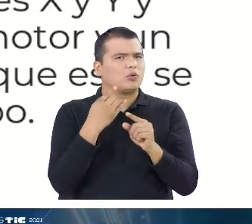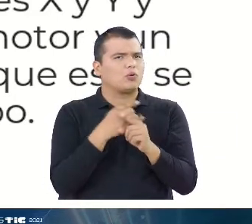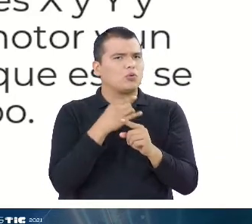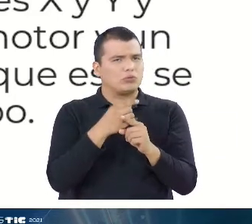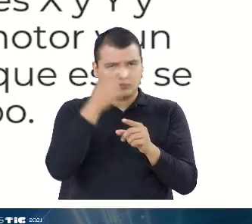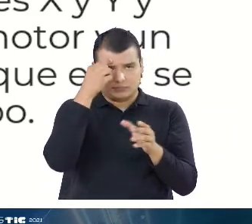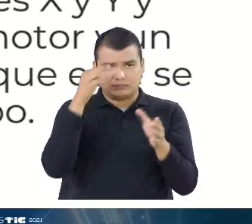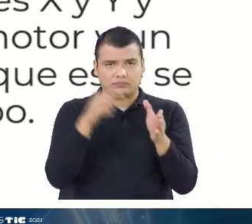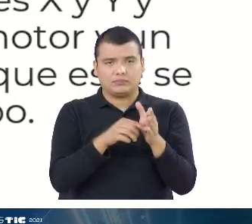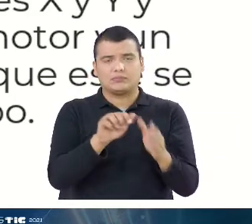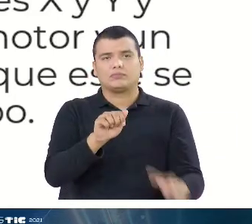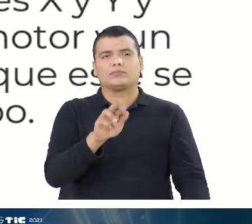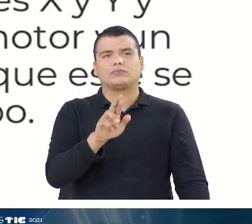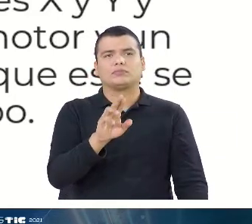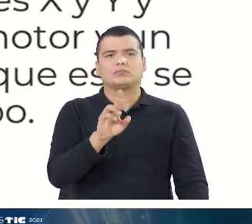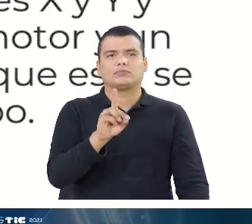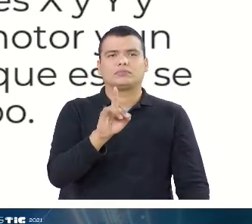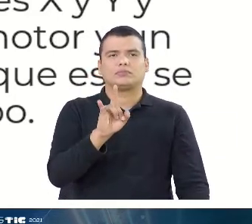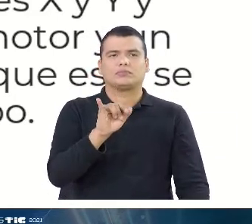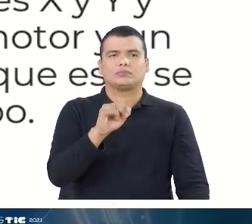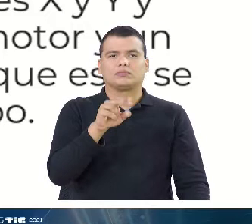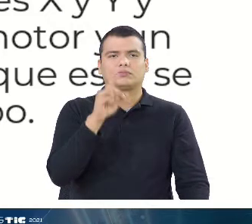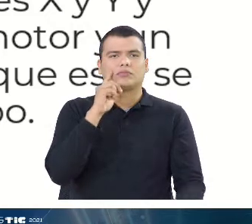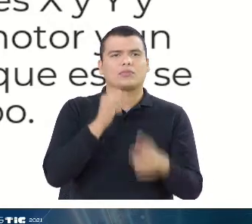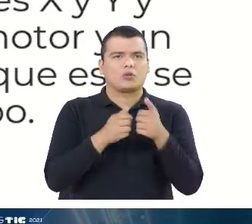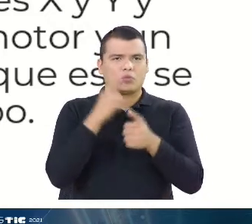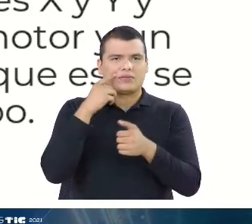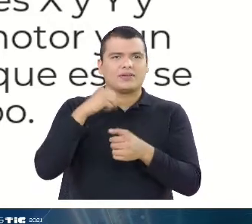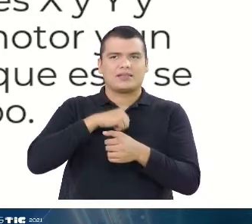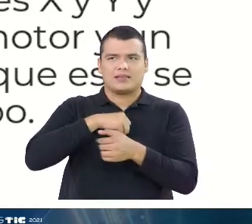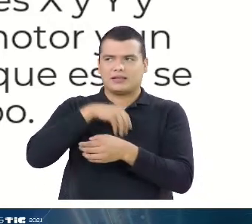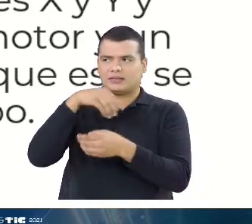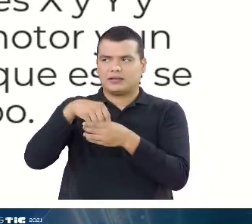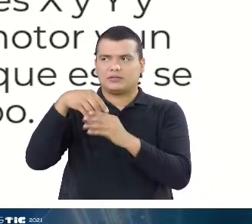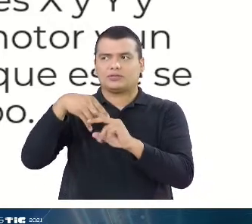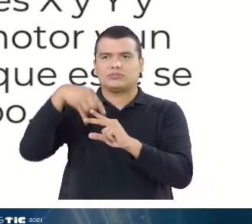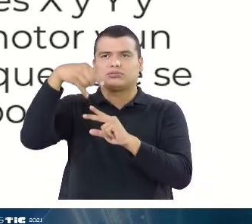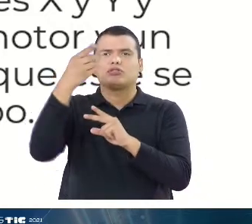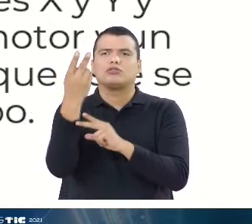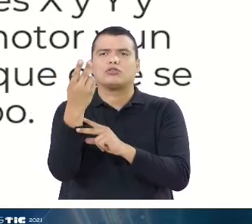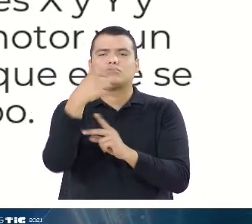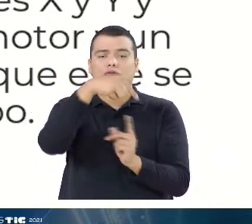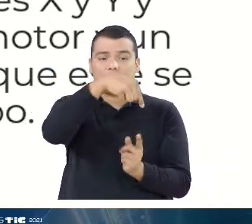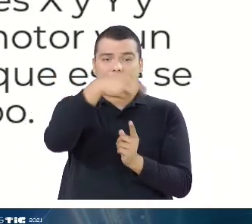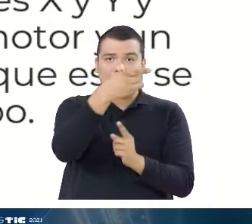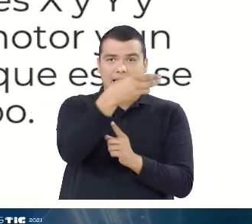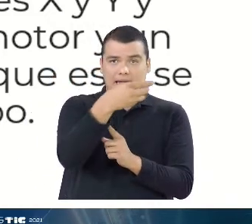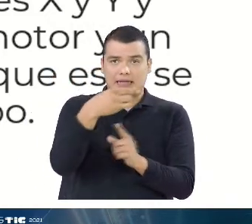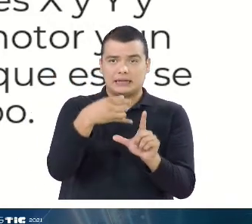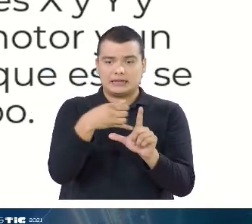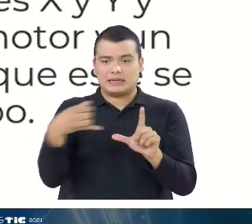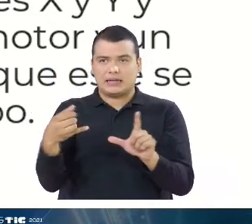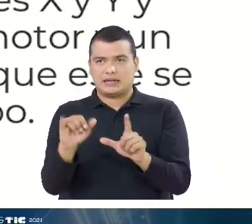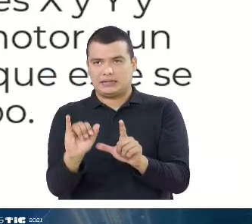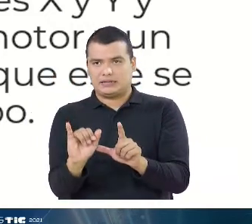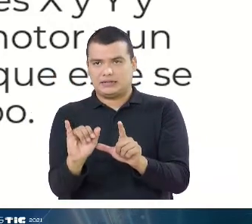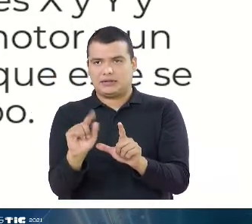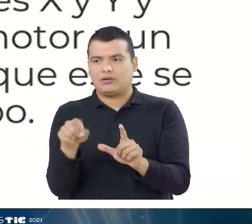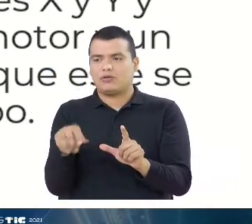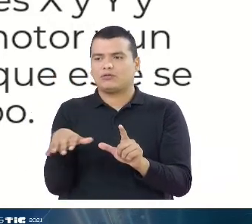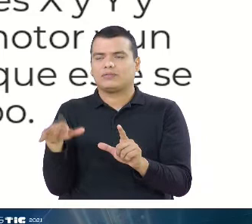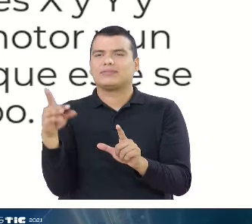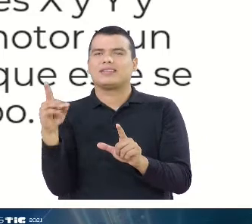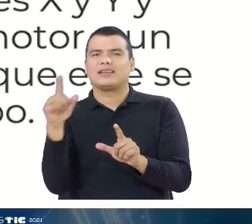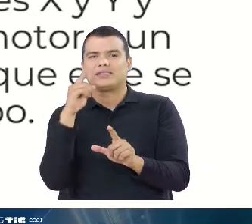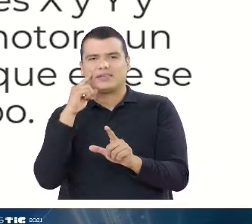se puede ver dos drive para tanto el eje X, eje Y, y en la parte derecha donde se ve un cosito